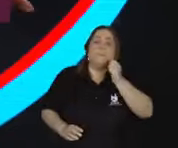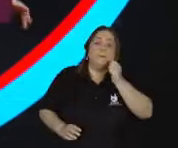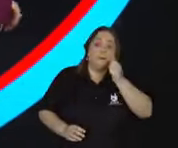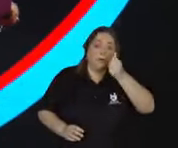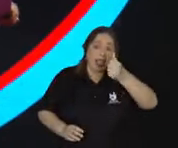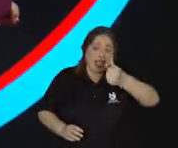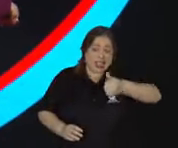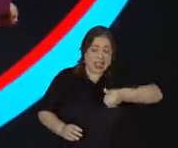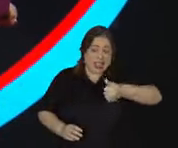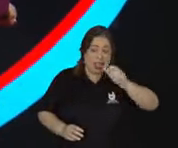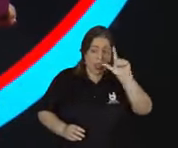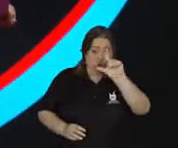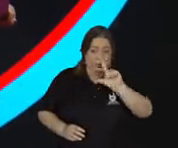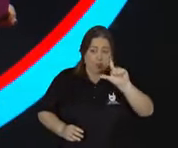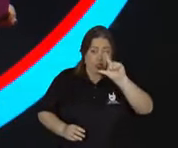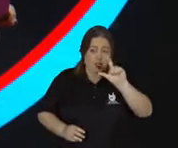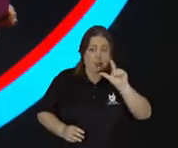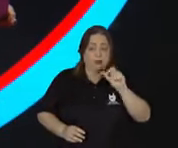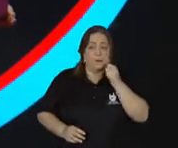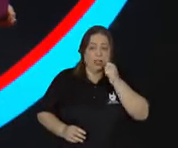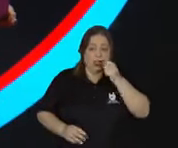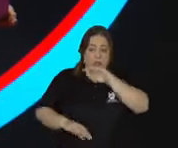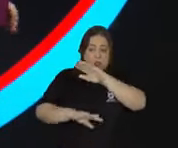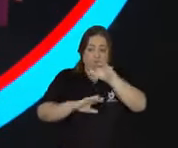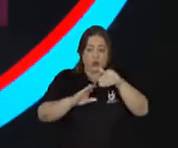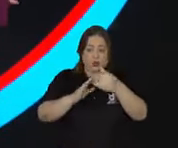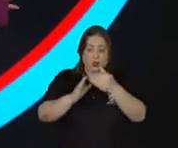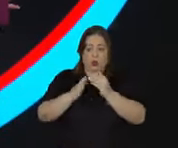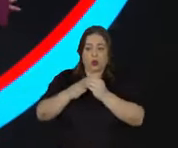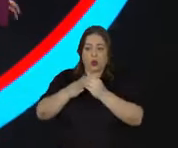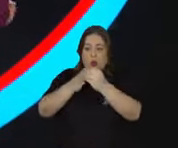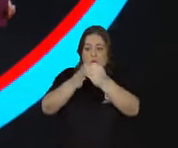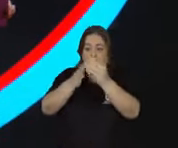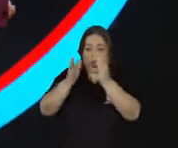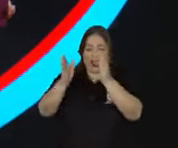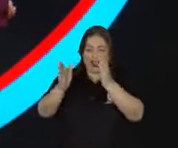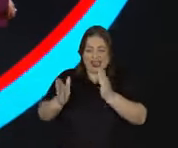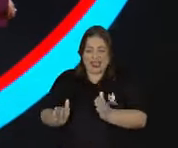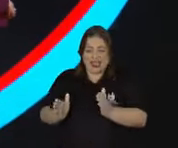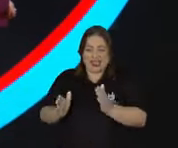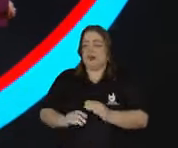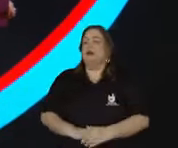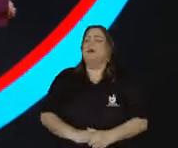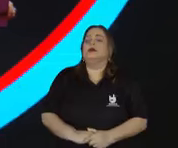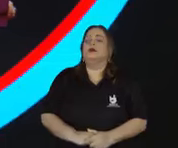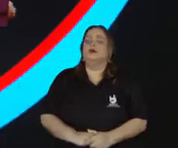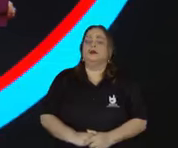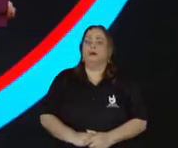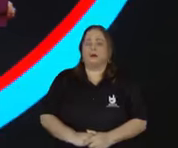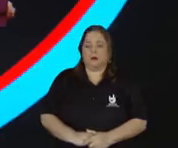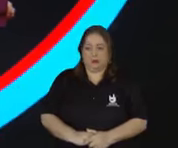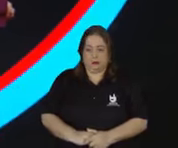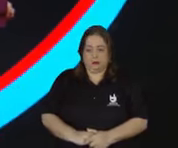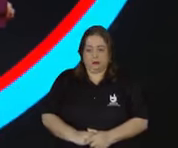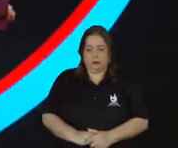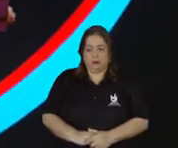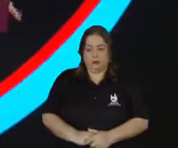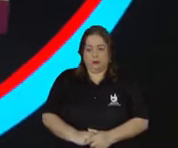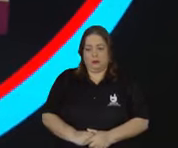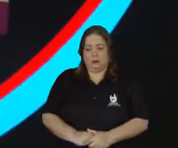convoqué a todo el liderato, todo lo que pertenece a un ministerio. Vamos a tener, como les había